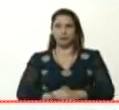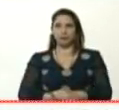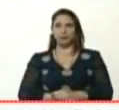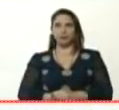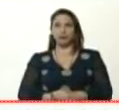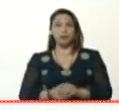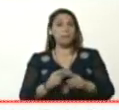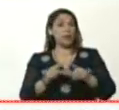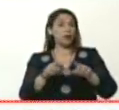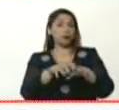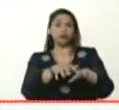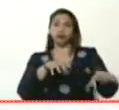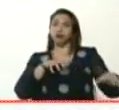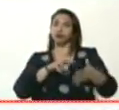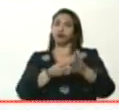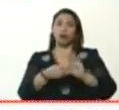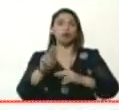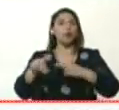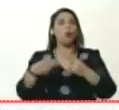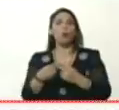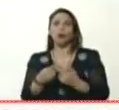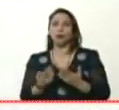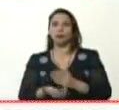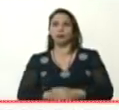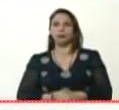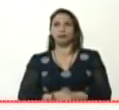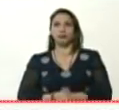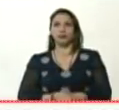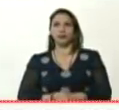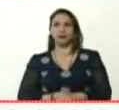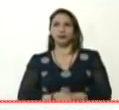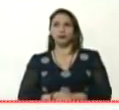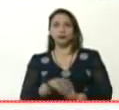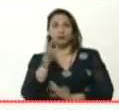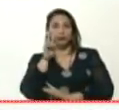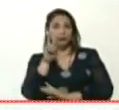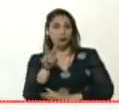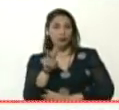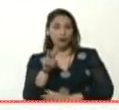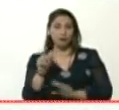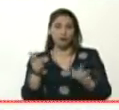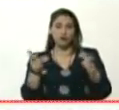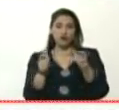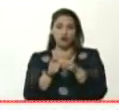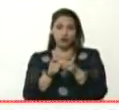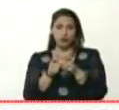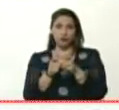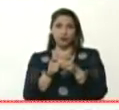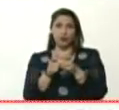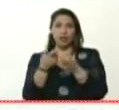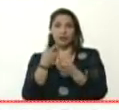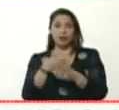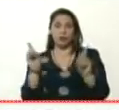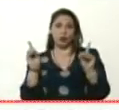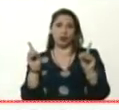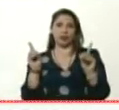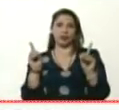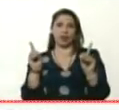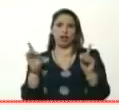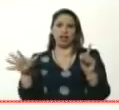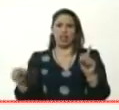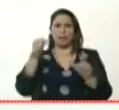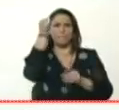Pero es mayoría. Nunca se ha visto que la minoría en democracia le imponga